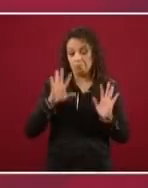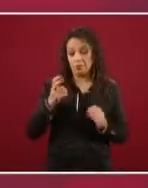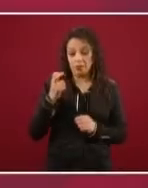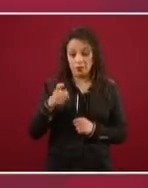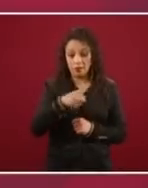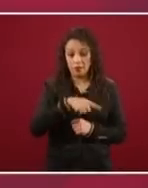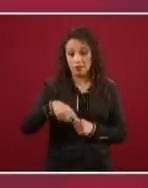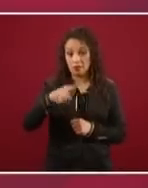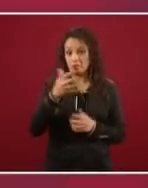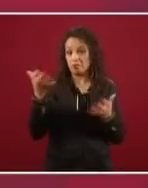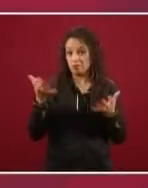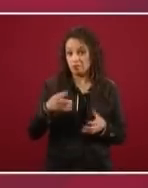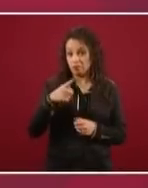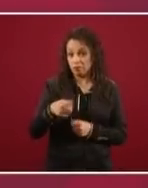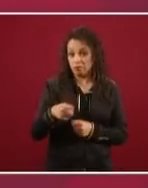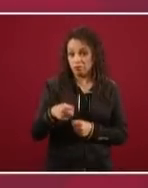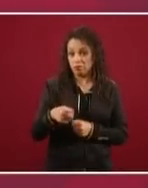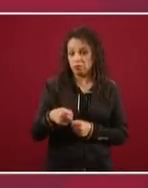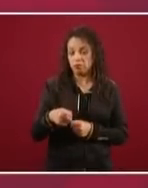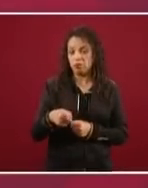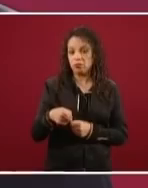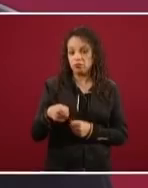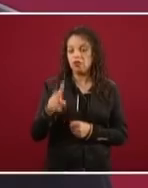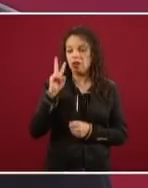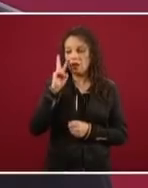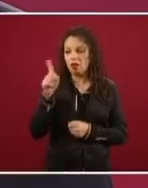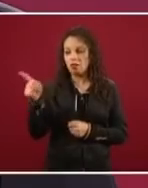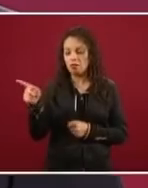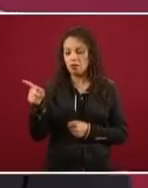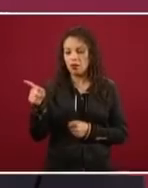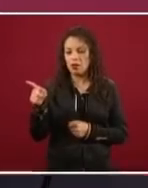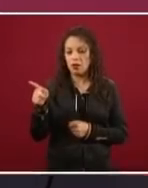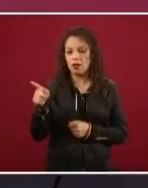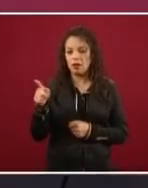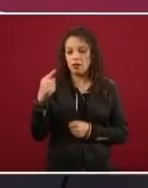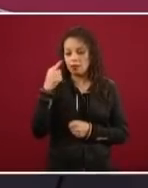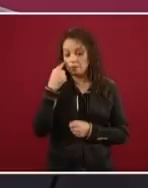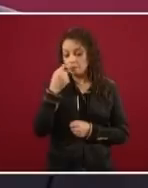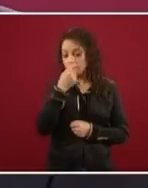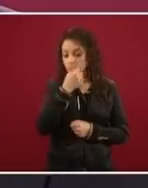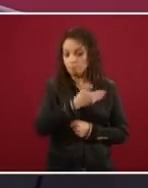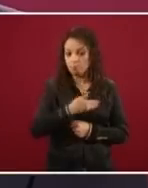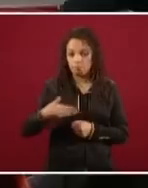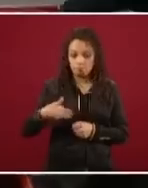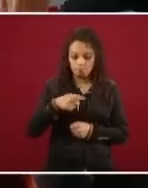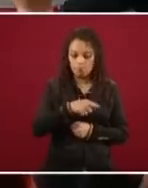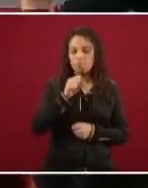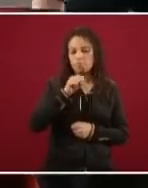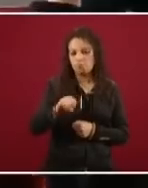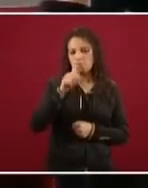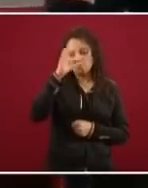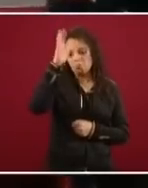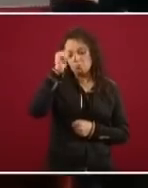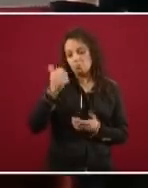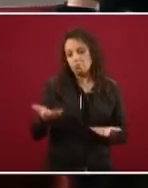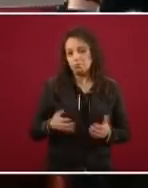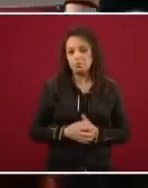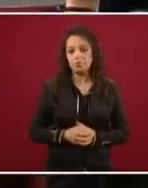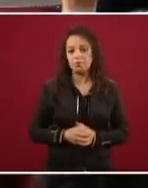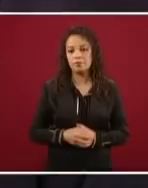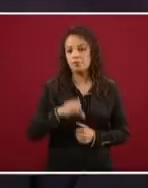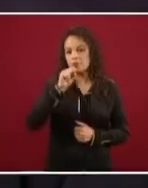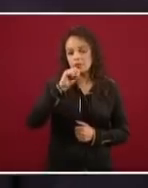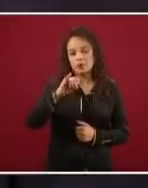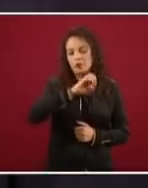operaciones llevan el visto bueno de el presidente tuvieron que llevar el